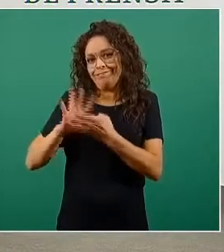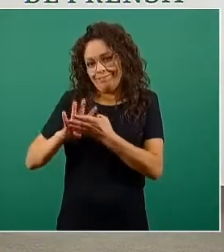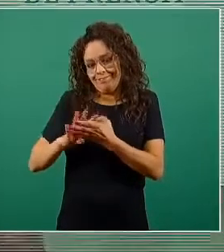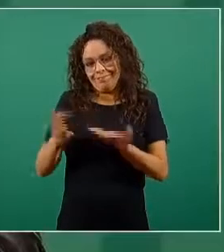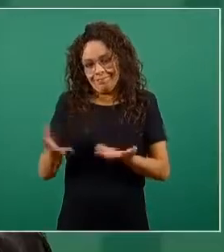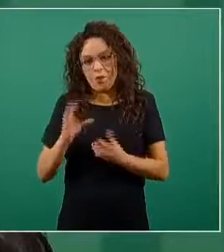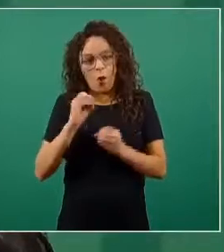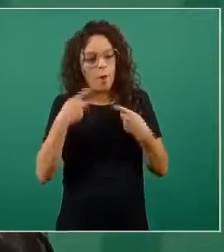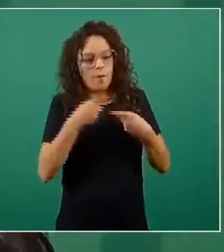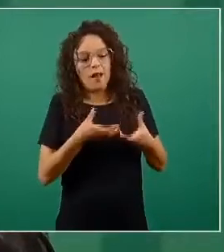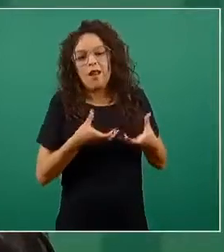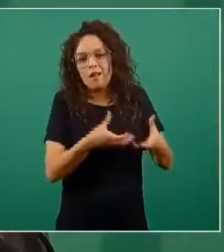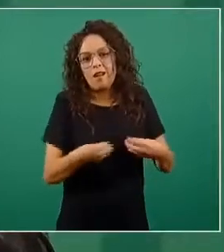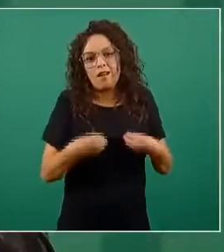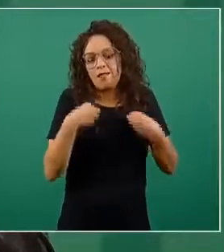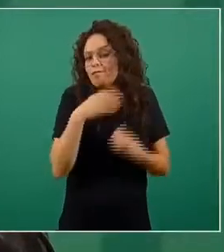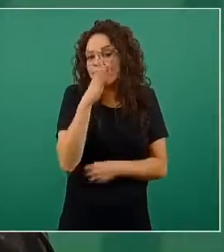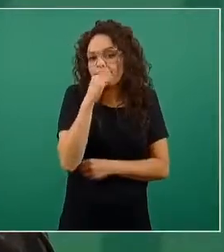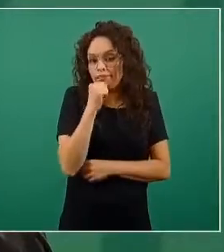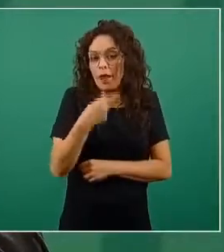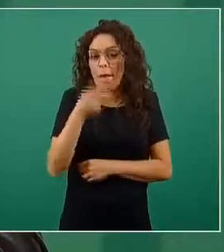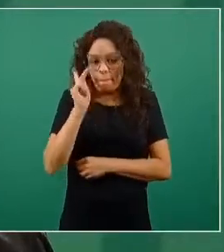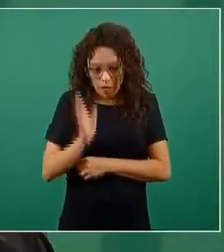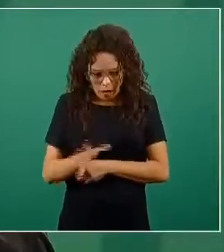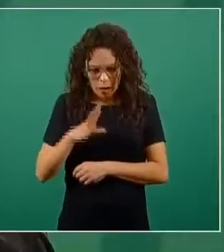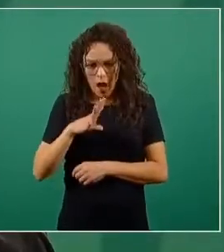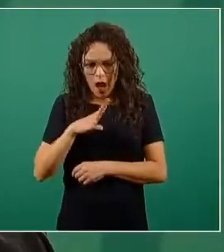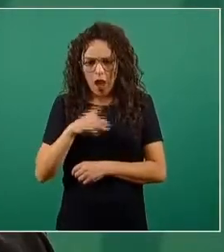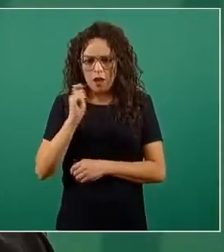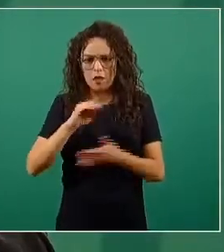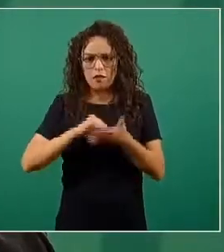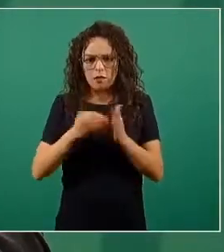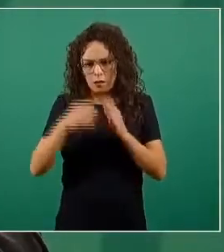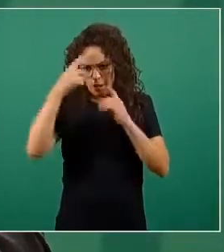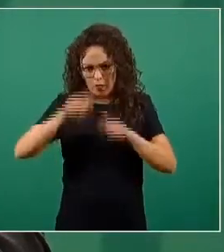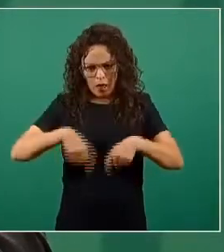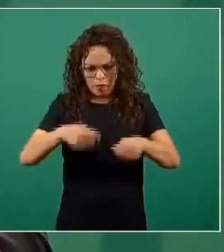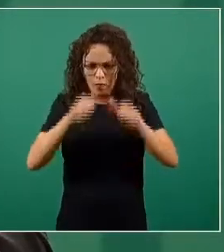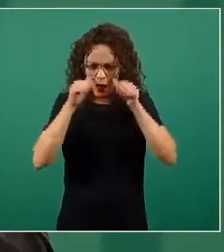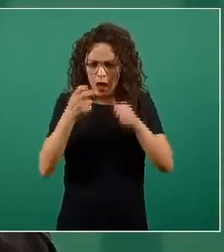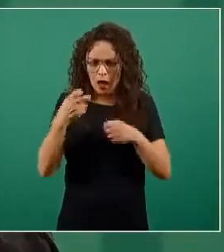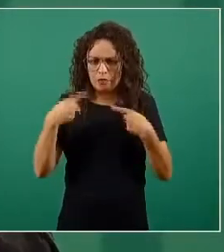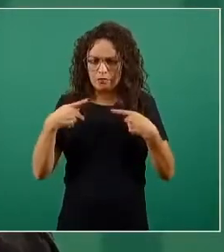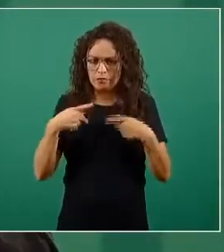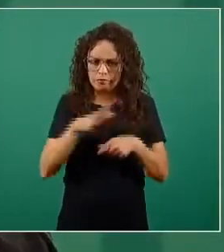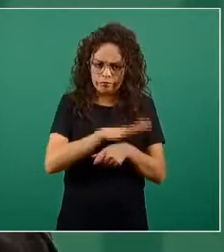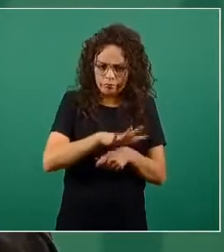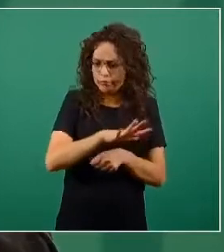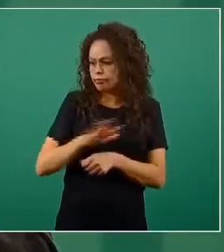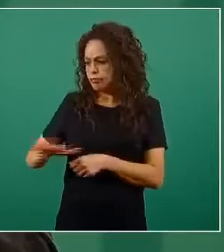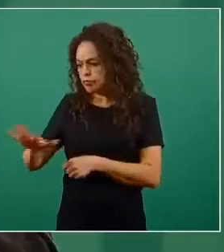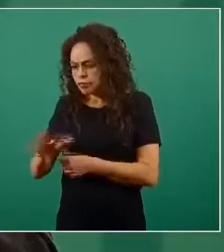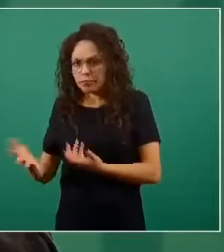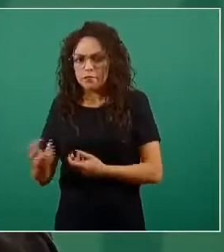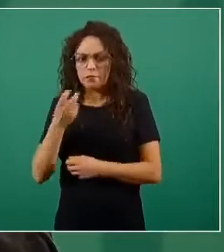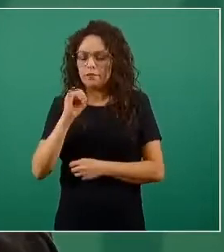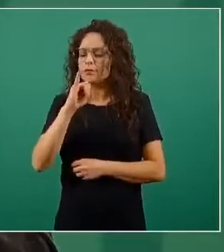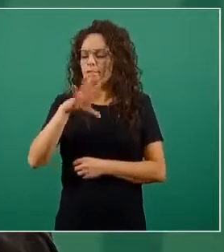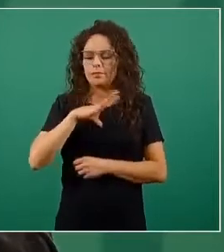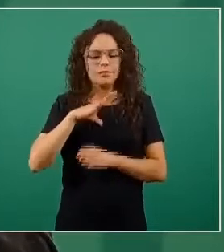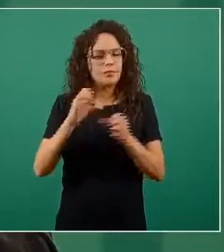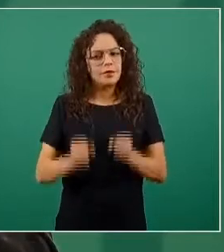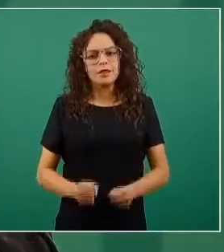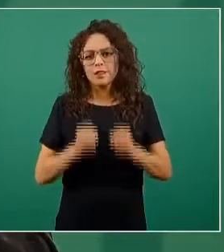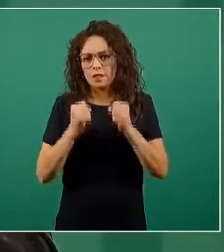pero ya hemos tenido estrategias de vacunación y de atención para esta población, y obviamente están completamente